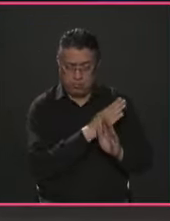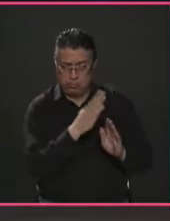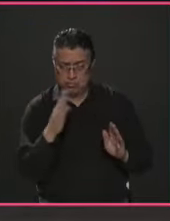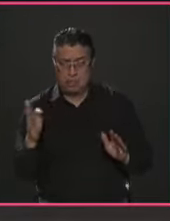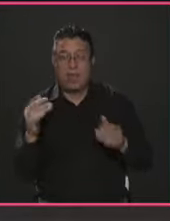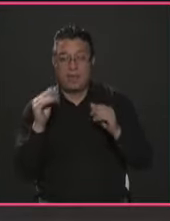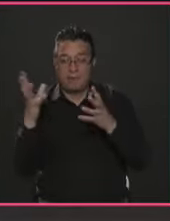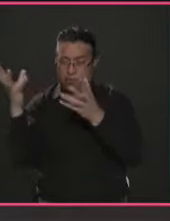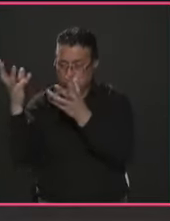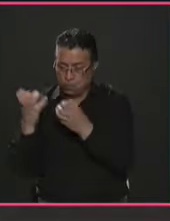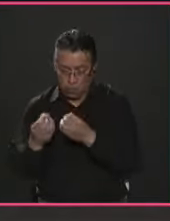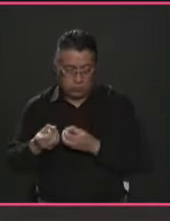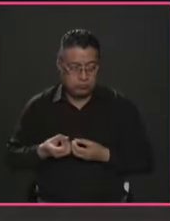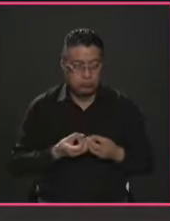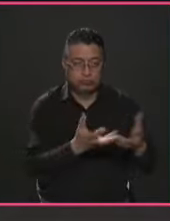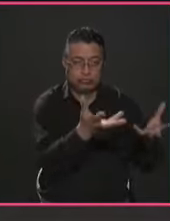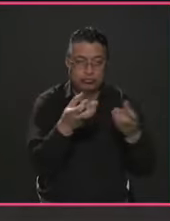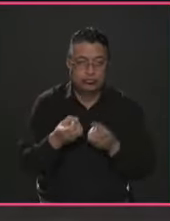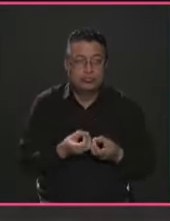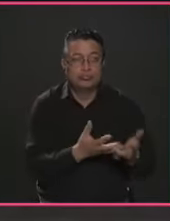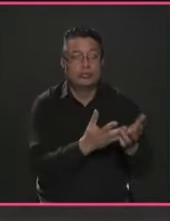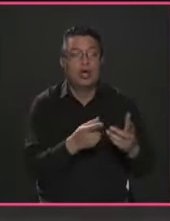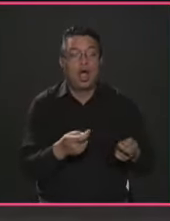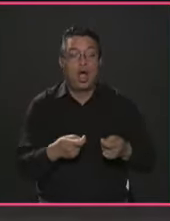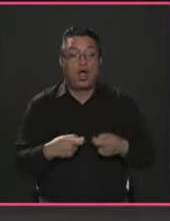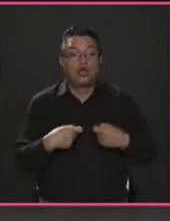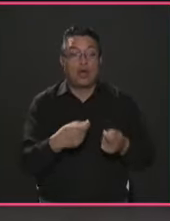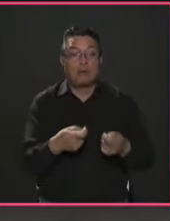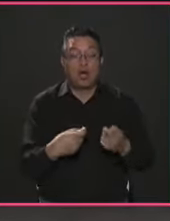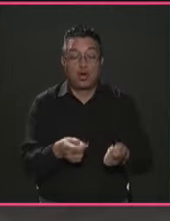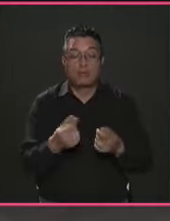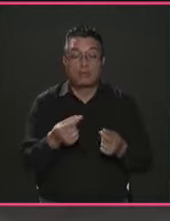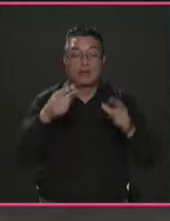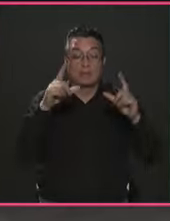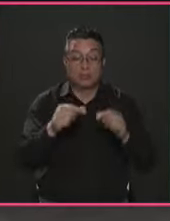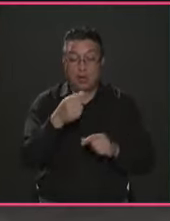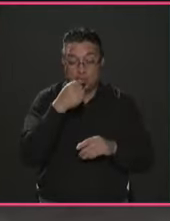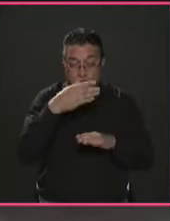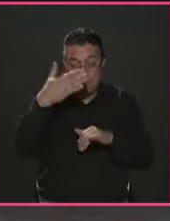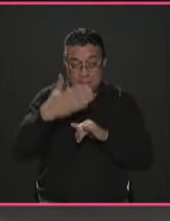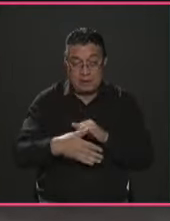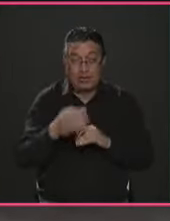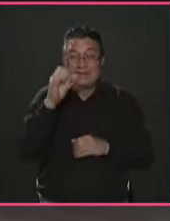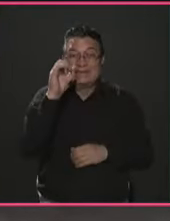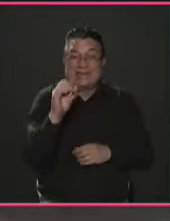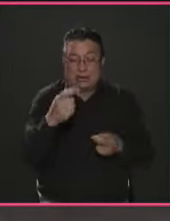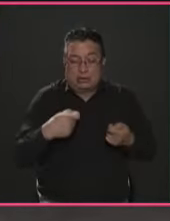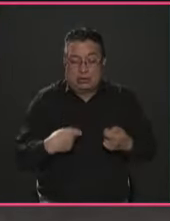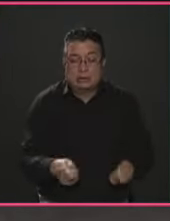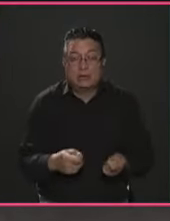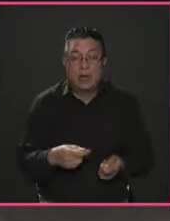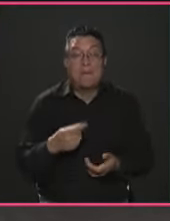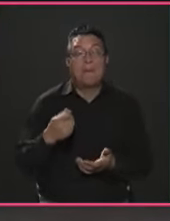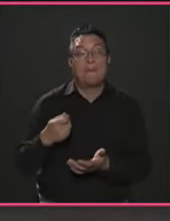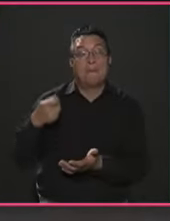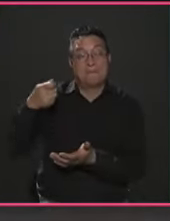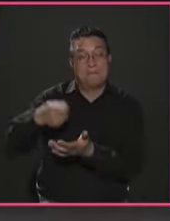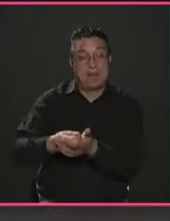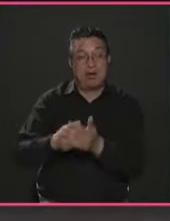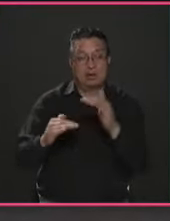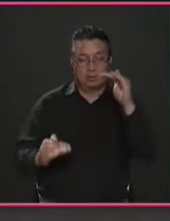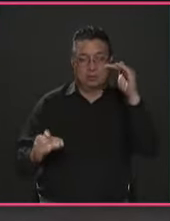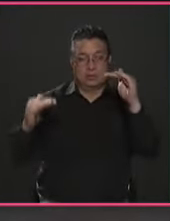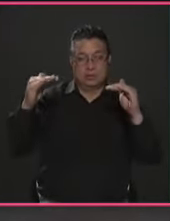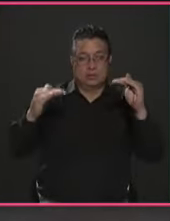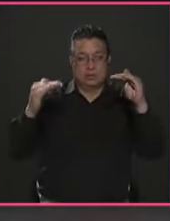verterla vertir la Y eso significa que el costo marginal el precio de corto plazo es cero pero se les paga un precio nivelado